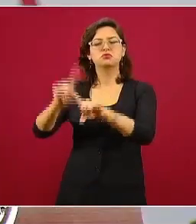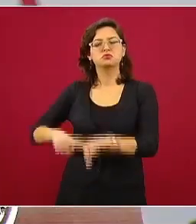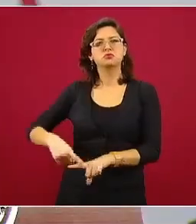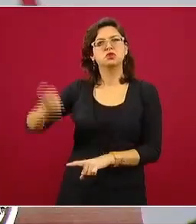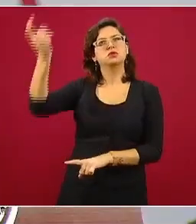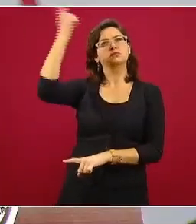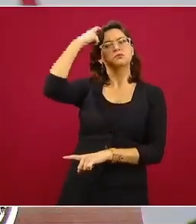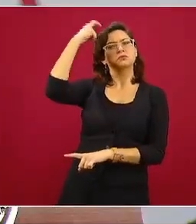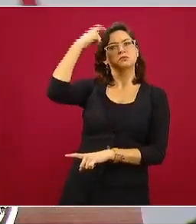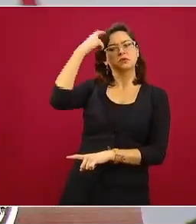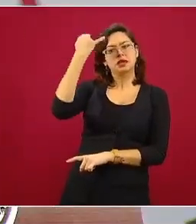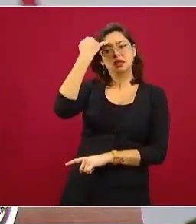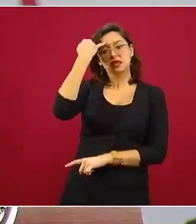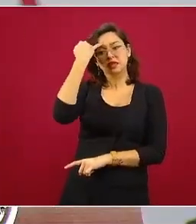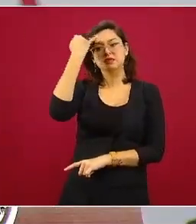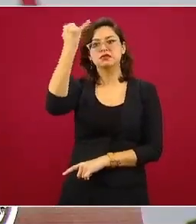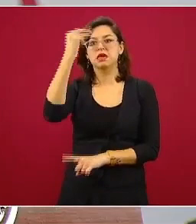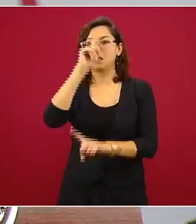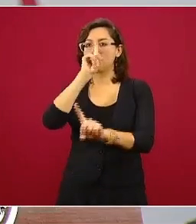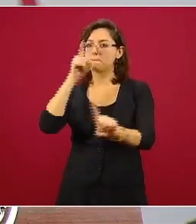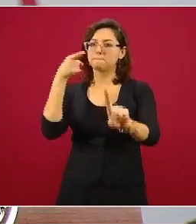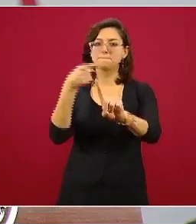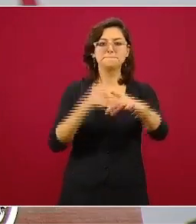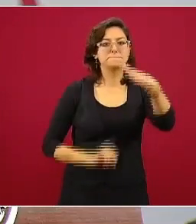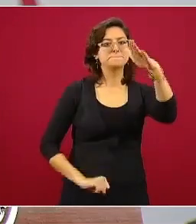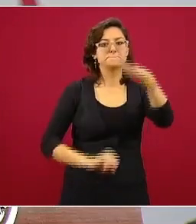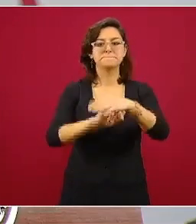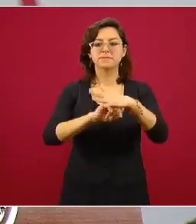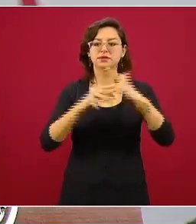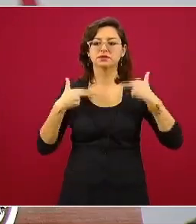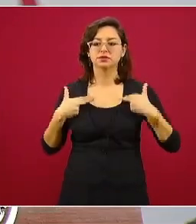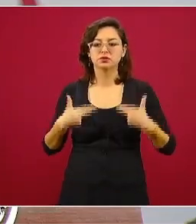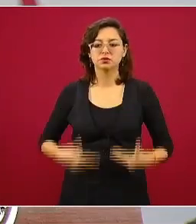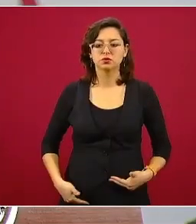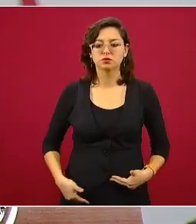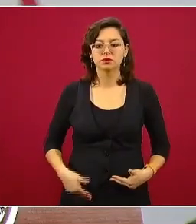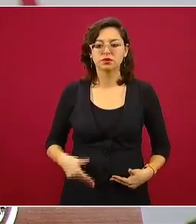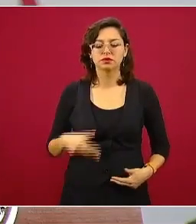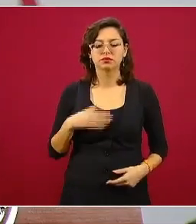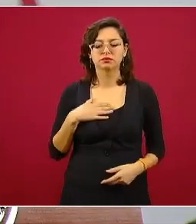se guíen por principios humanitarios